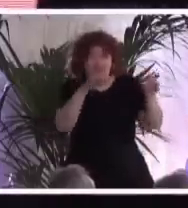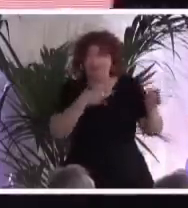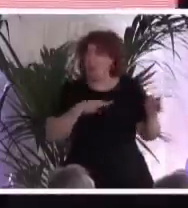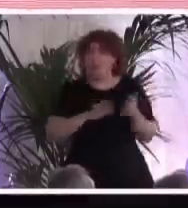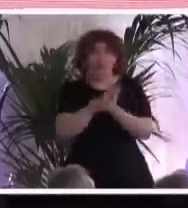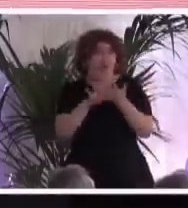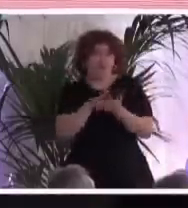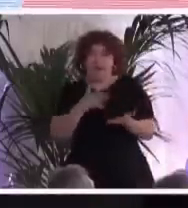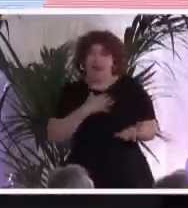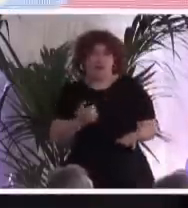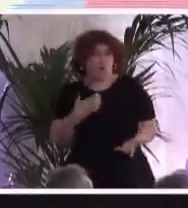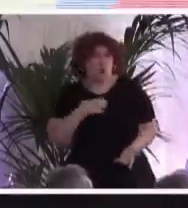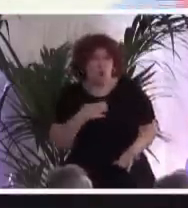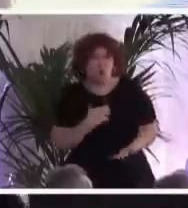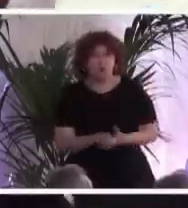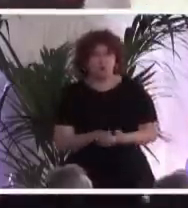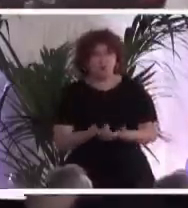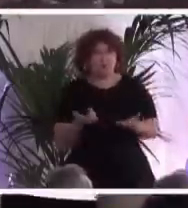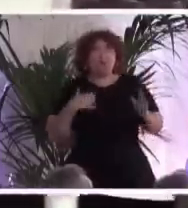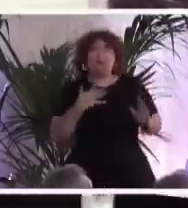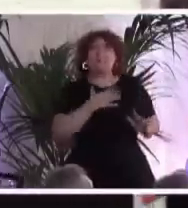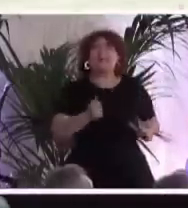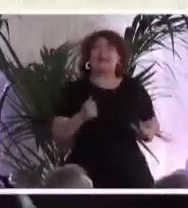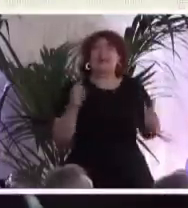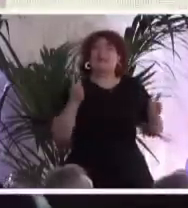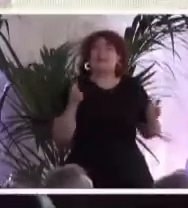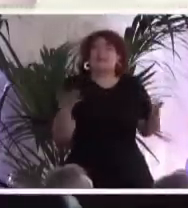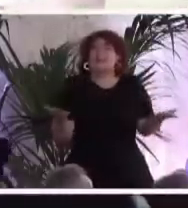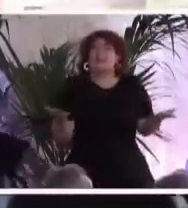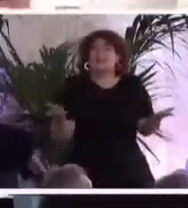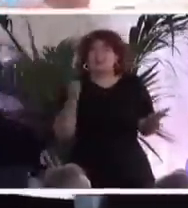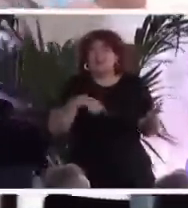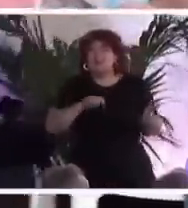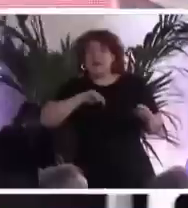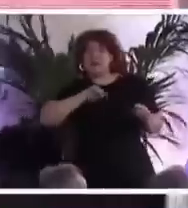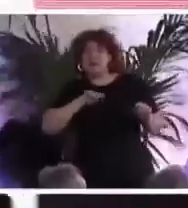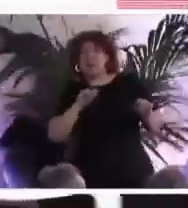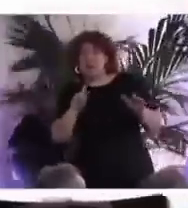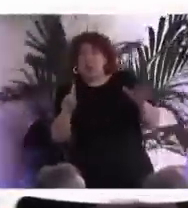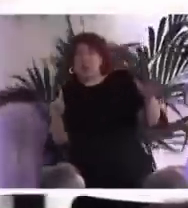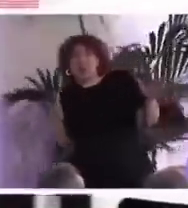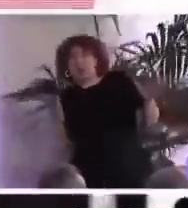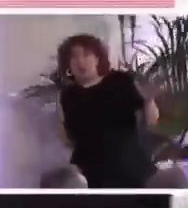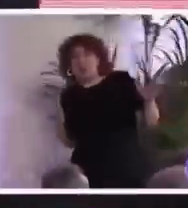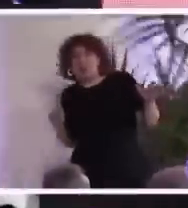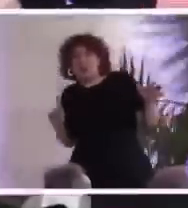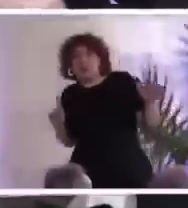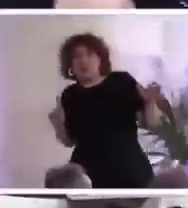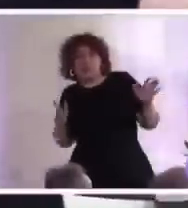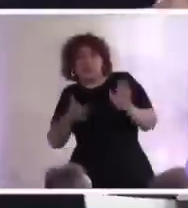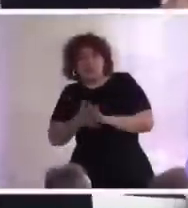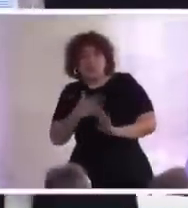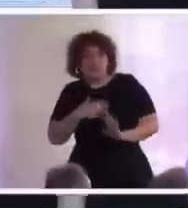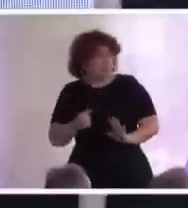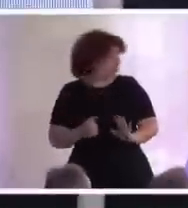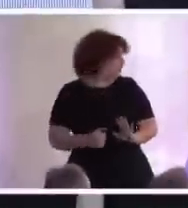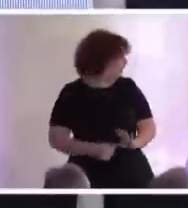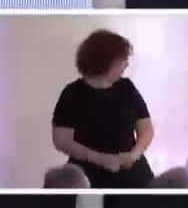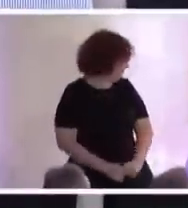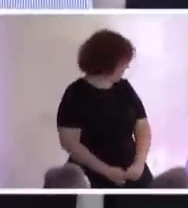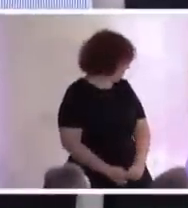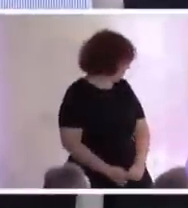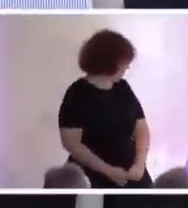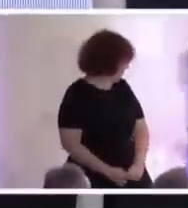cosas de qué sirve Ser valiente para quedarte en la esquinita del tablero pero si Ser valiente al final sirve para